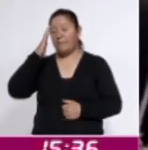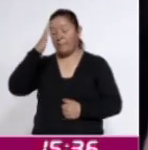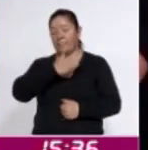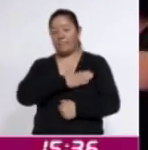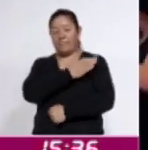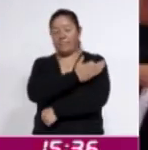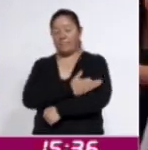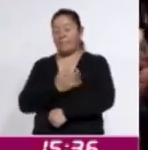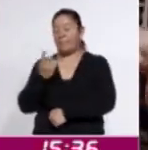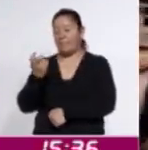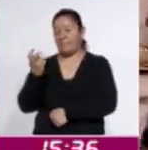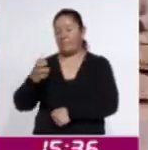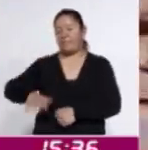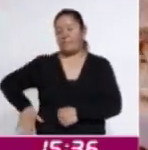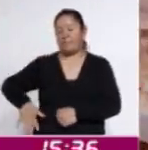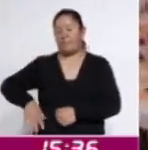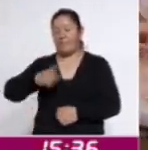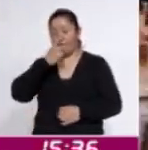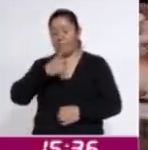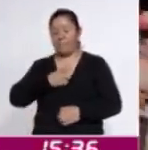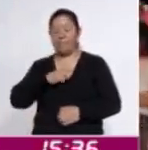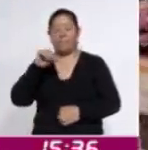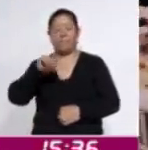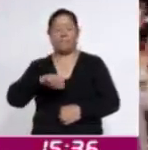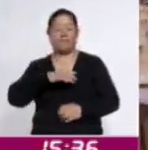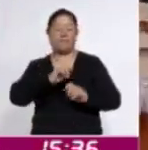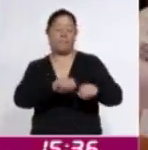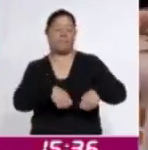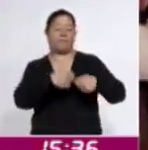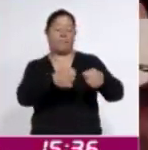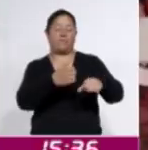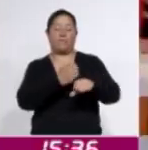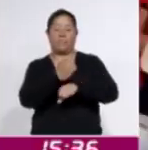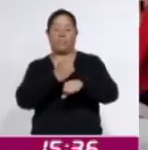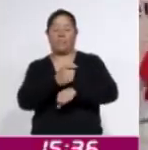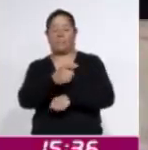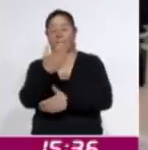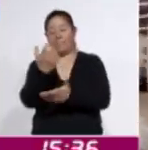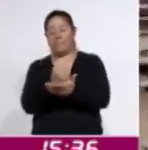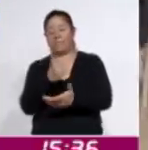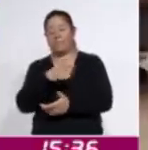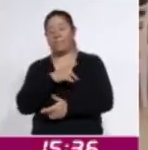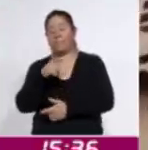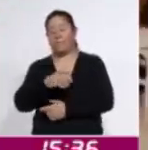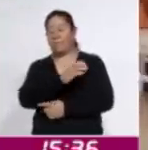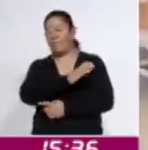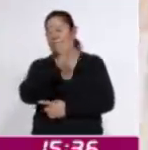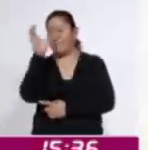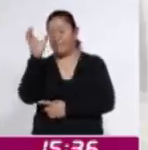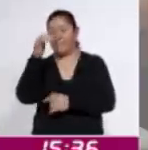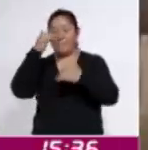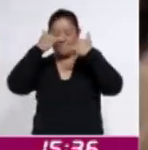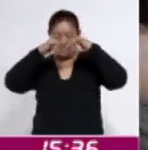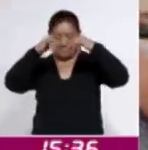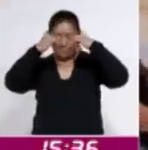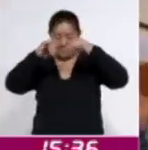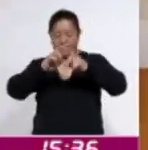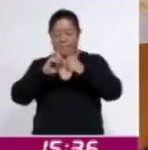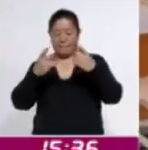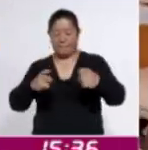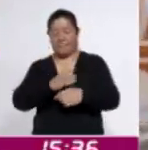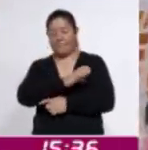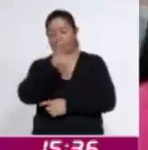Como bien lo mencionas, pues este día se entregó a nivel estatal los premios a los méritos a la agricultura, ganadería y